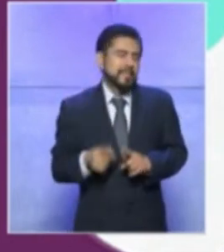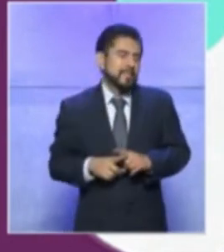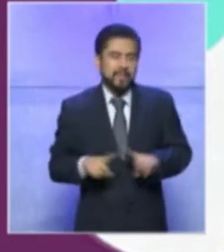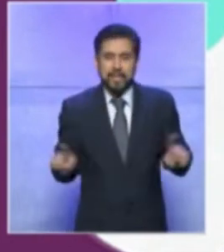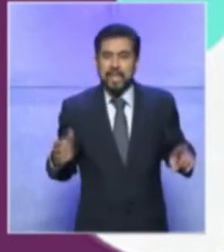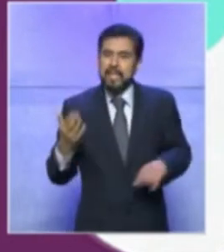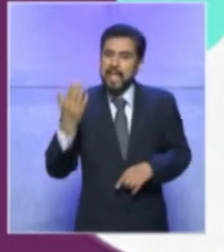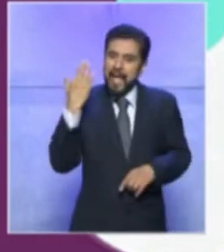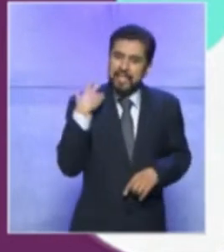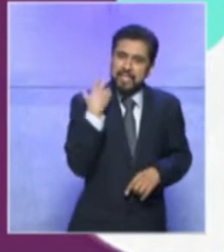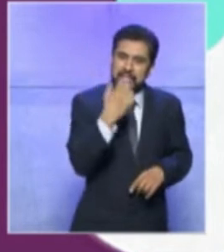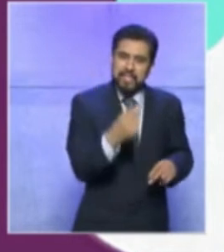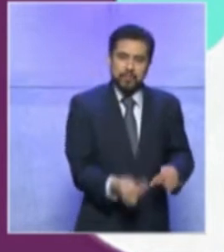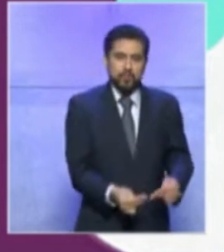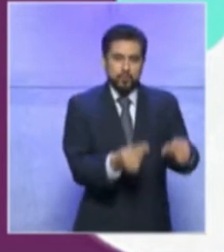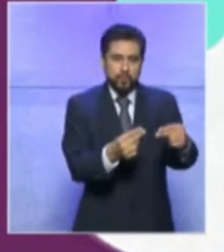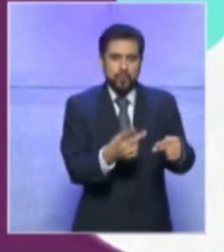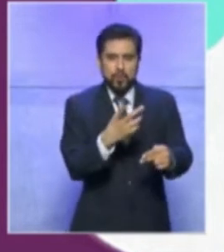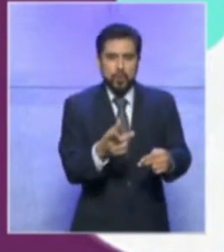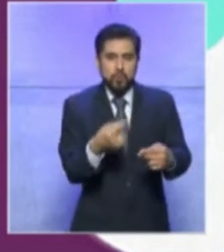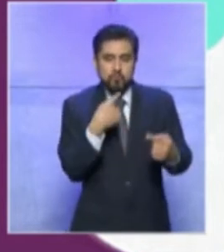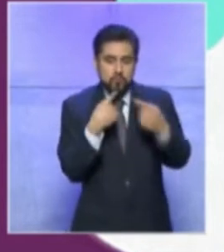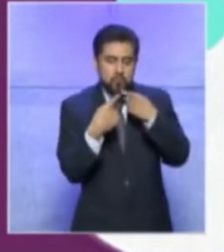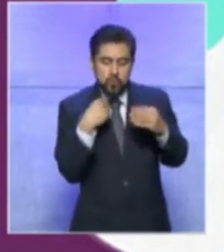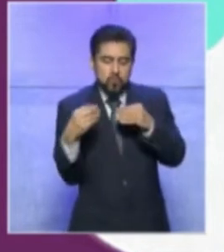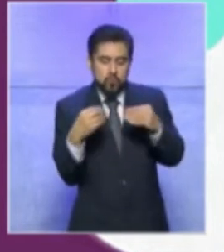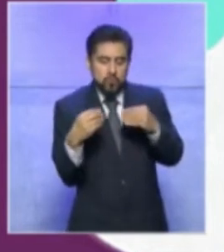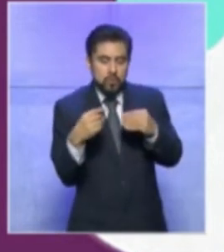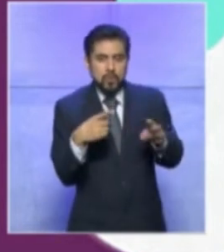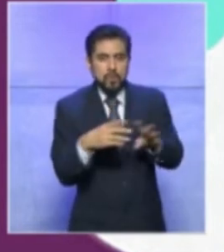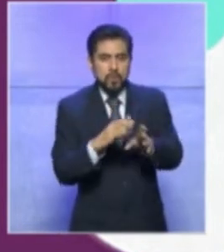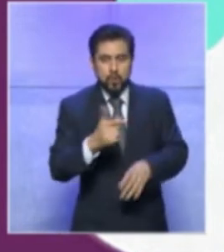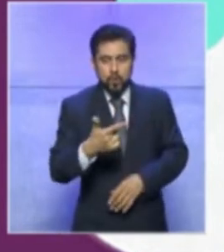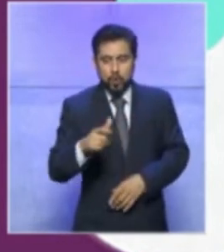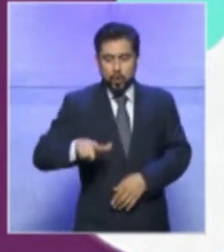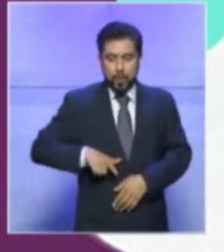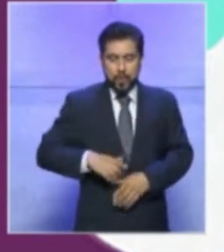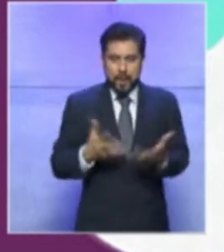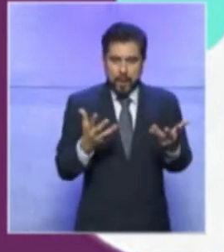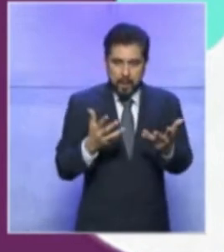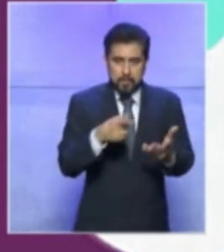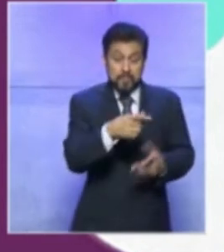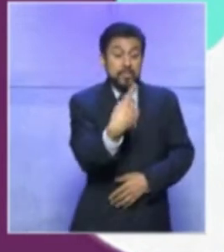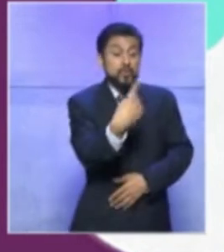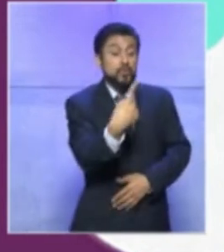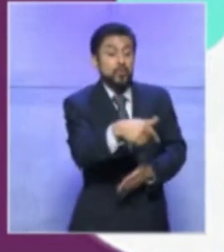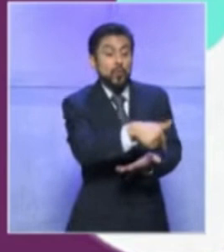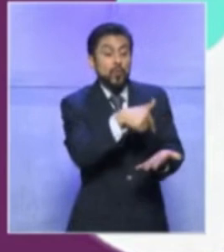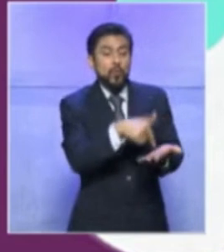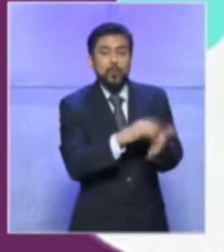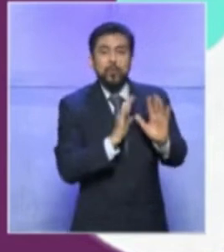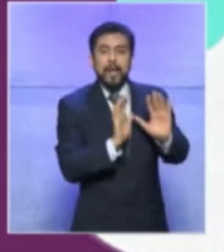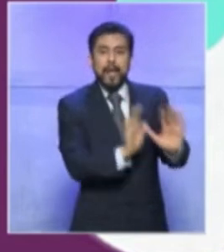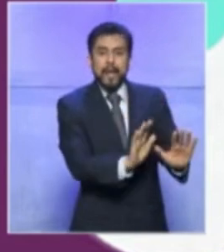controversia se discutió una llamada cláusula de gobernabilidad establecida en una legislación local, la cual permitía